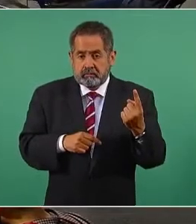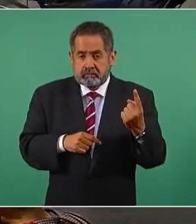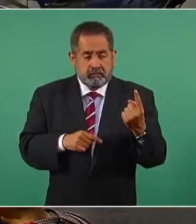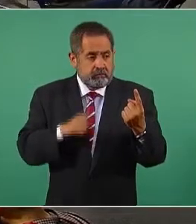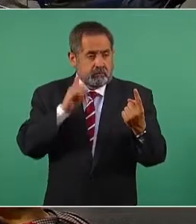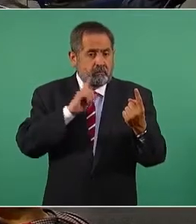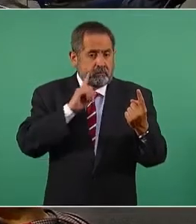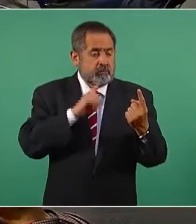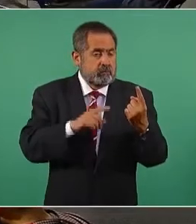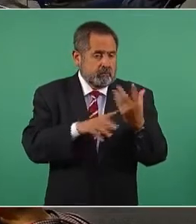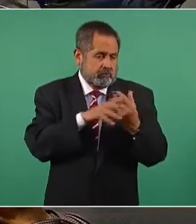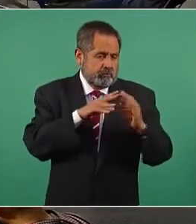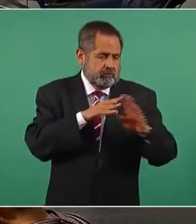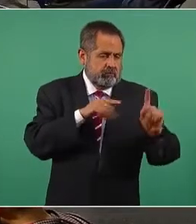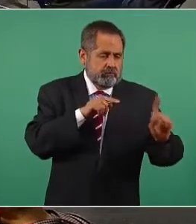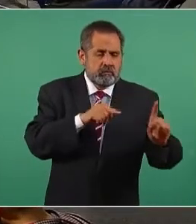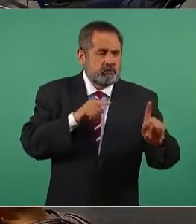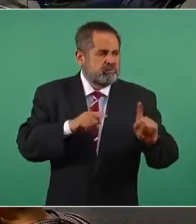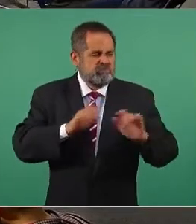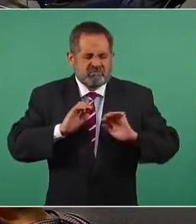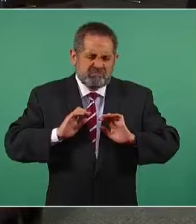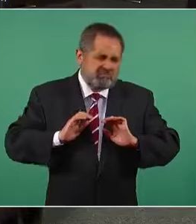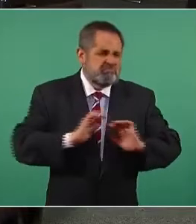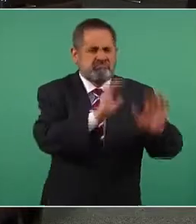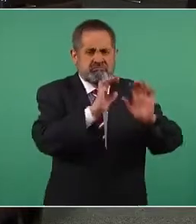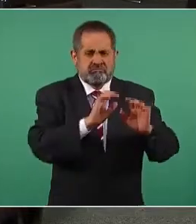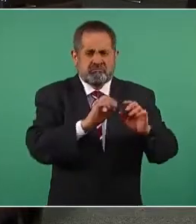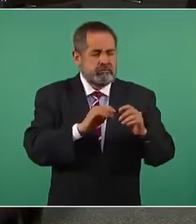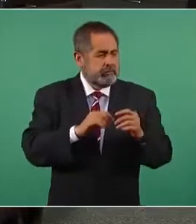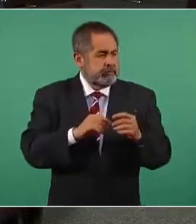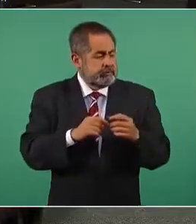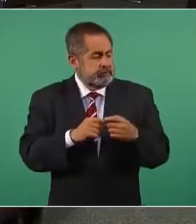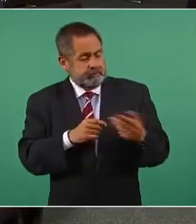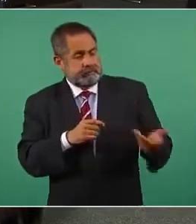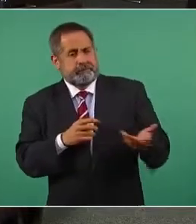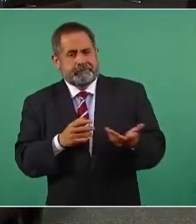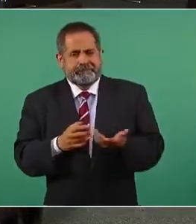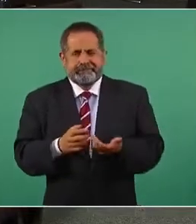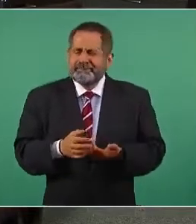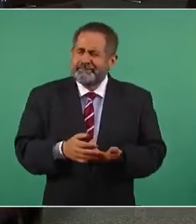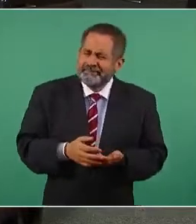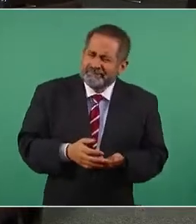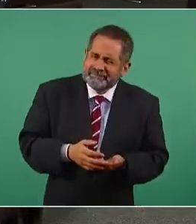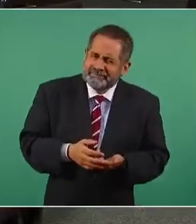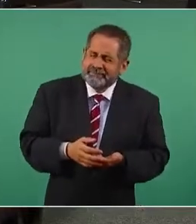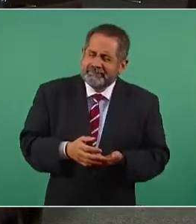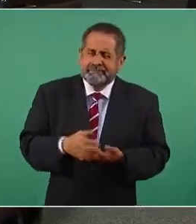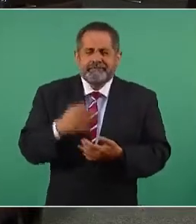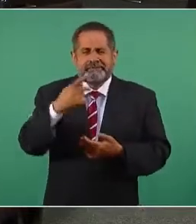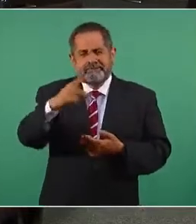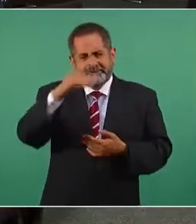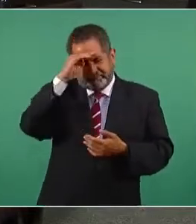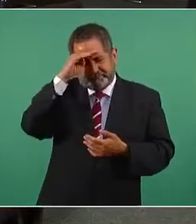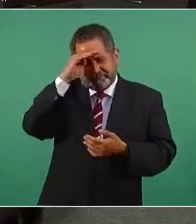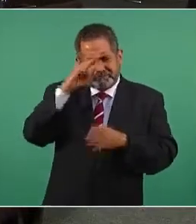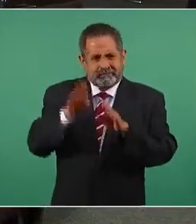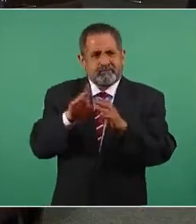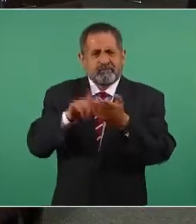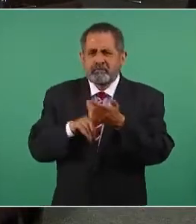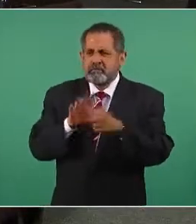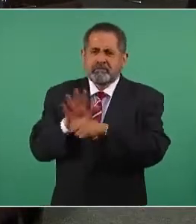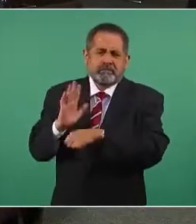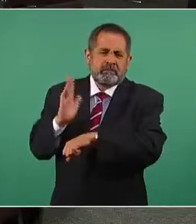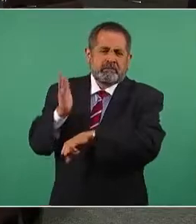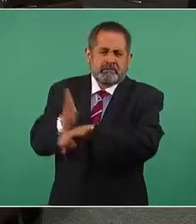hermanas migrantes que estaban ahí, entonces, y se mete. Usted, desde su punto de vista, ¿qué